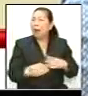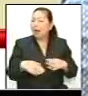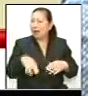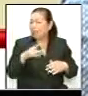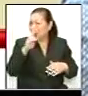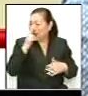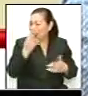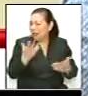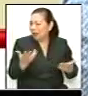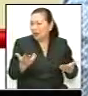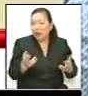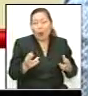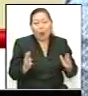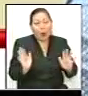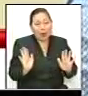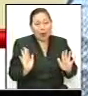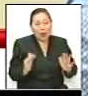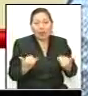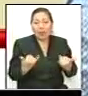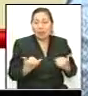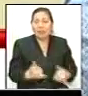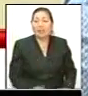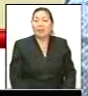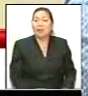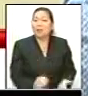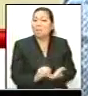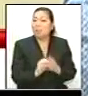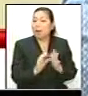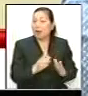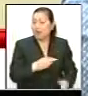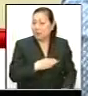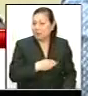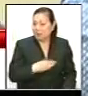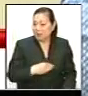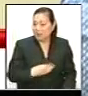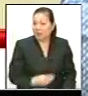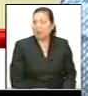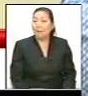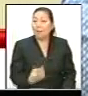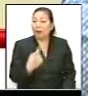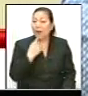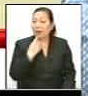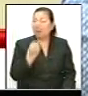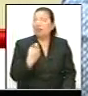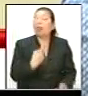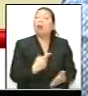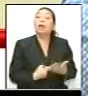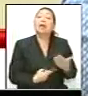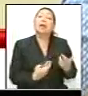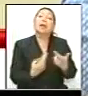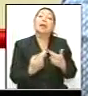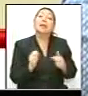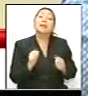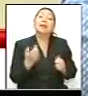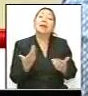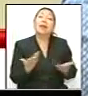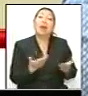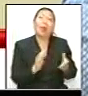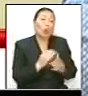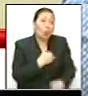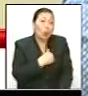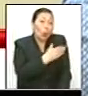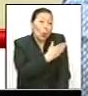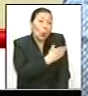país. Ojalá que esa situación nos aclare el señor ministro, para que nos diga qué relaciones existen ahí